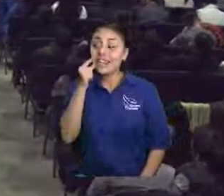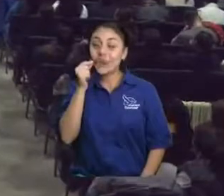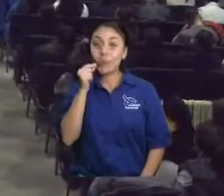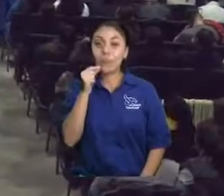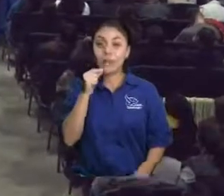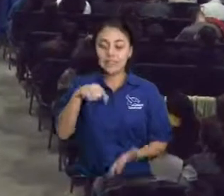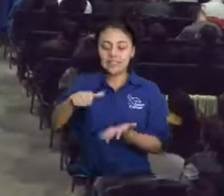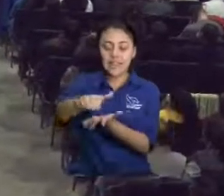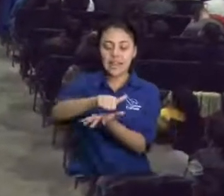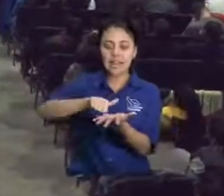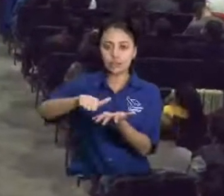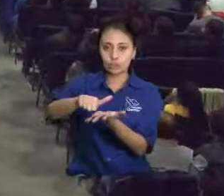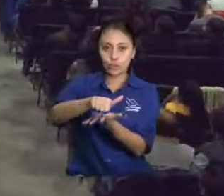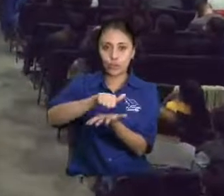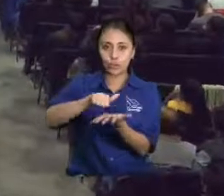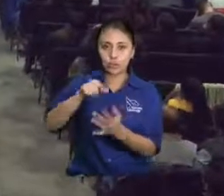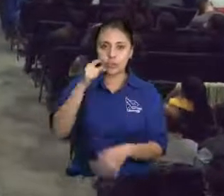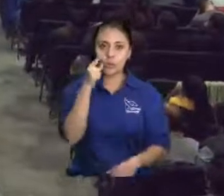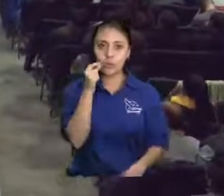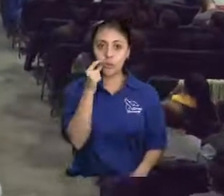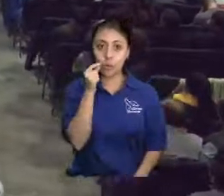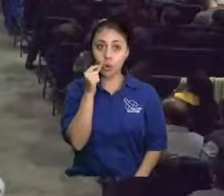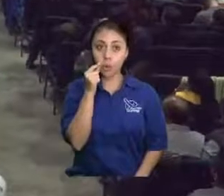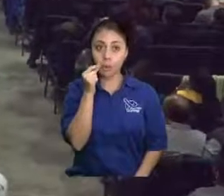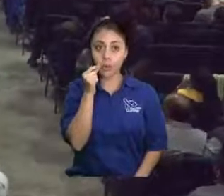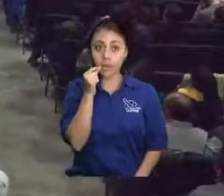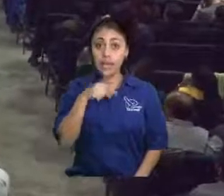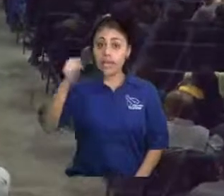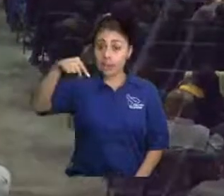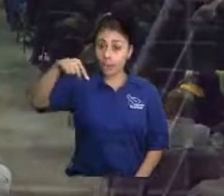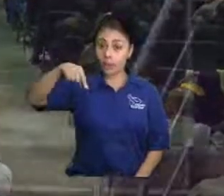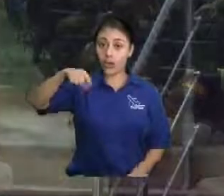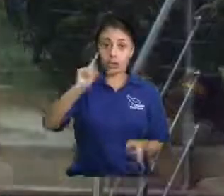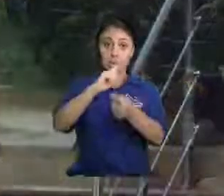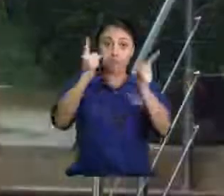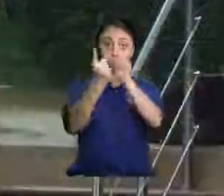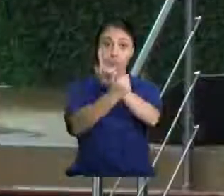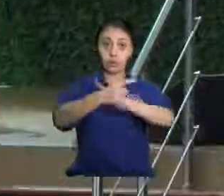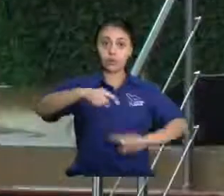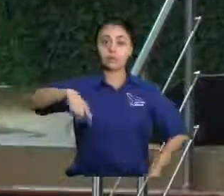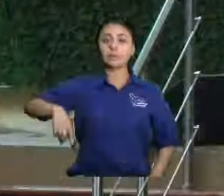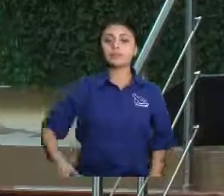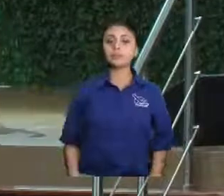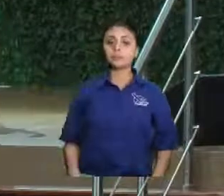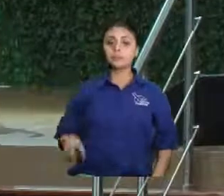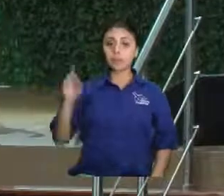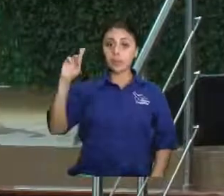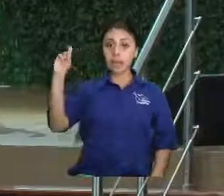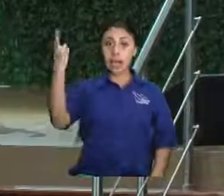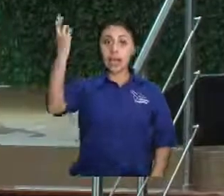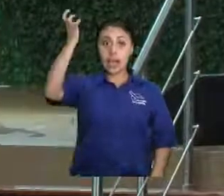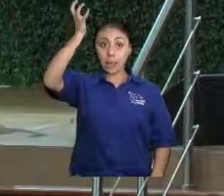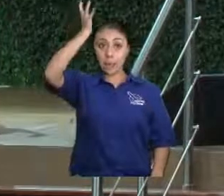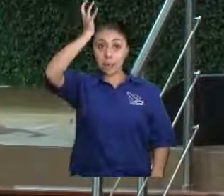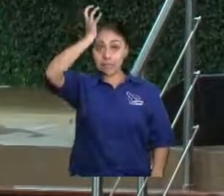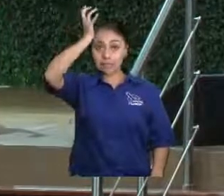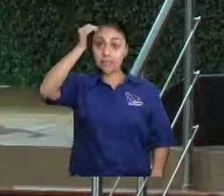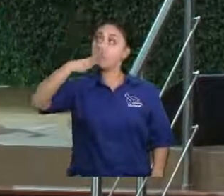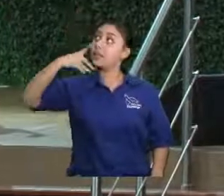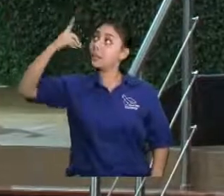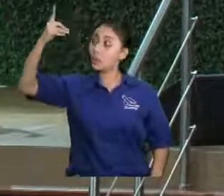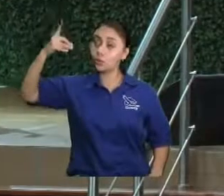Israel era el nombre que lo catapultaba y ahora era príncipe de Dios. Pero Jesurún era el